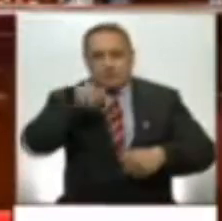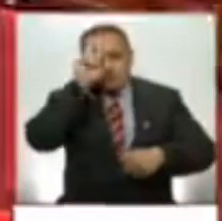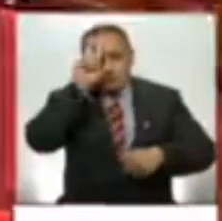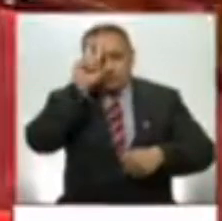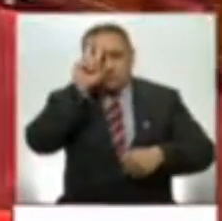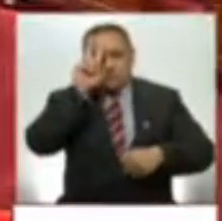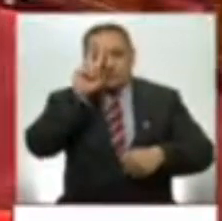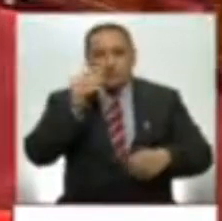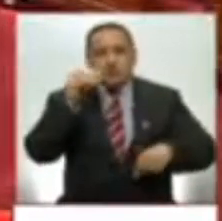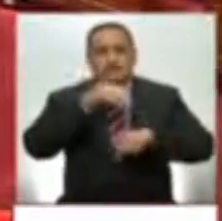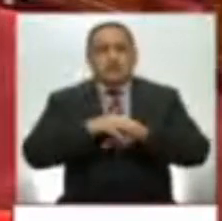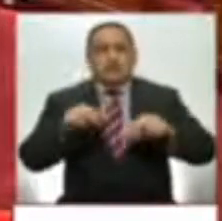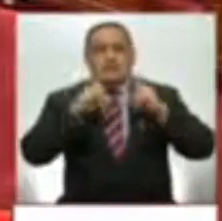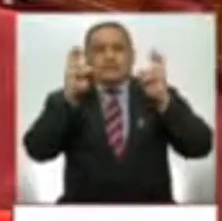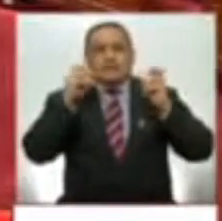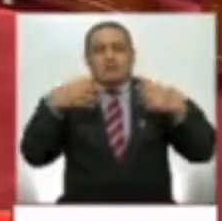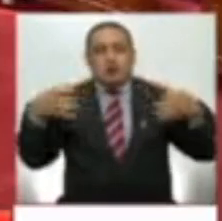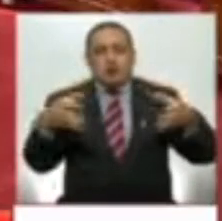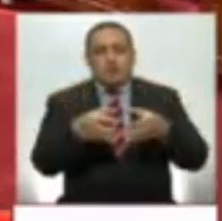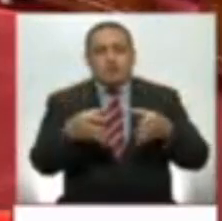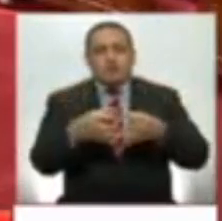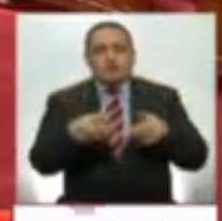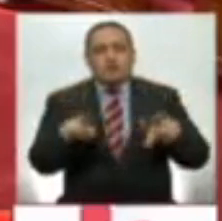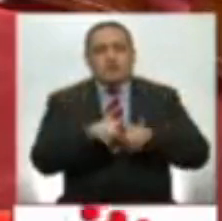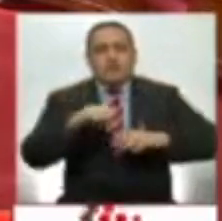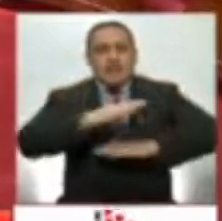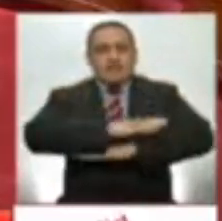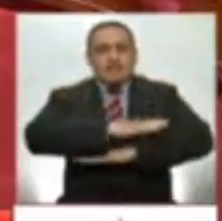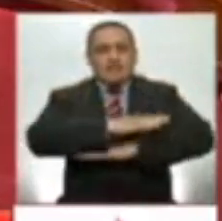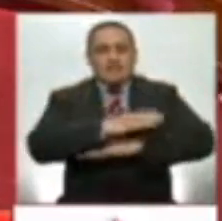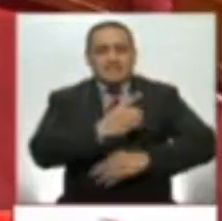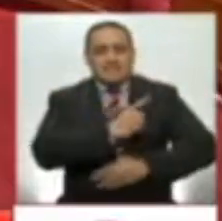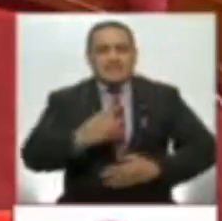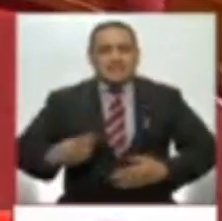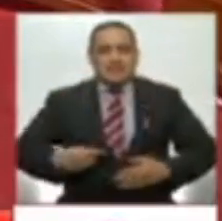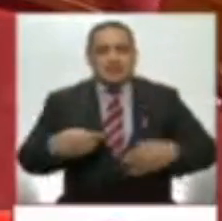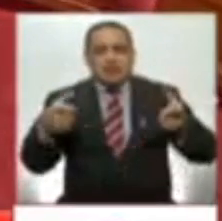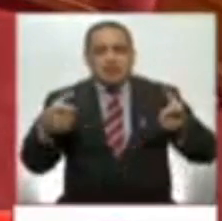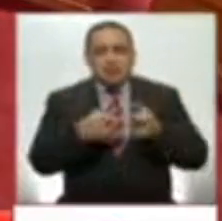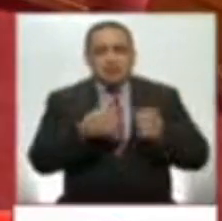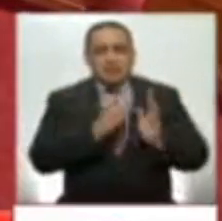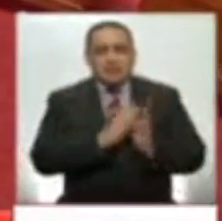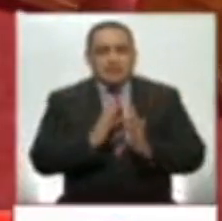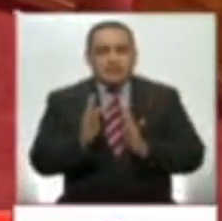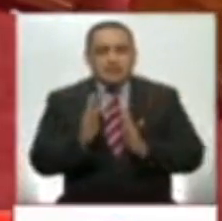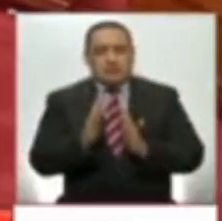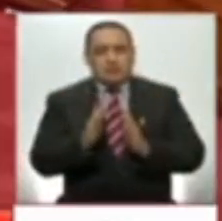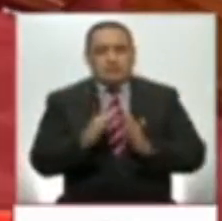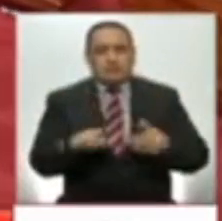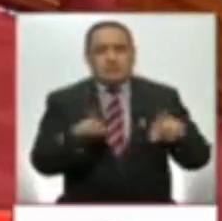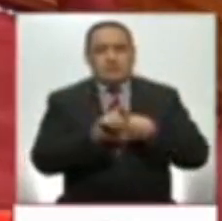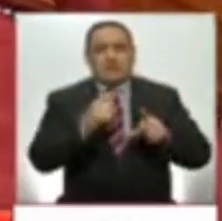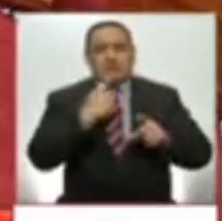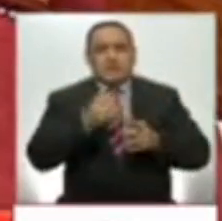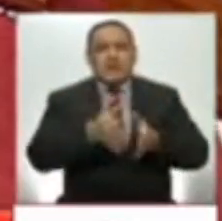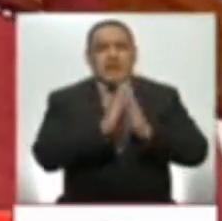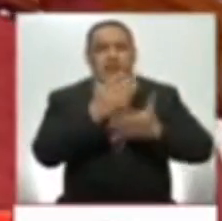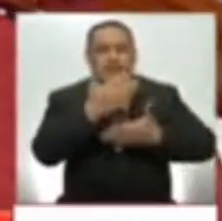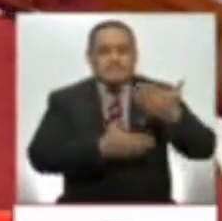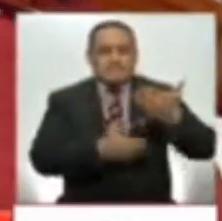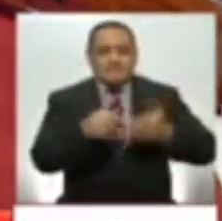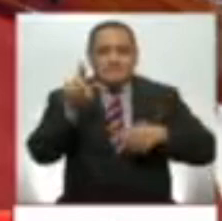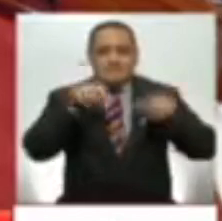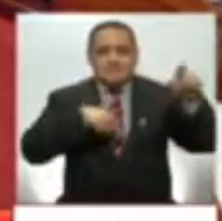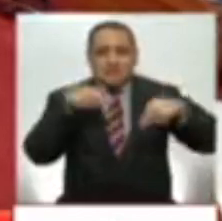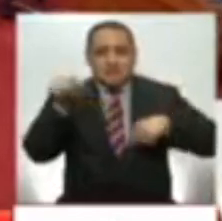Peruano sobre la conformación de la mesa directiva de la Junta Preparatoria y a la citación